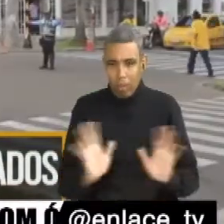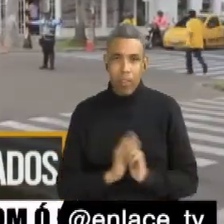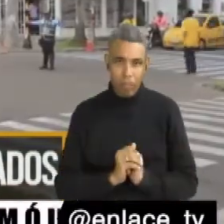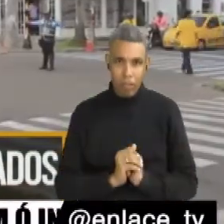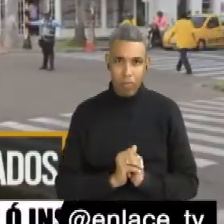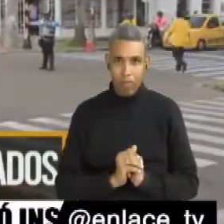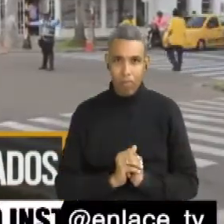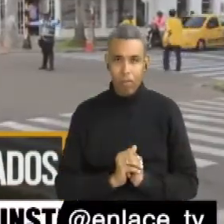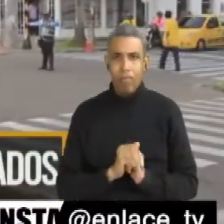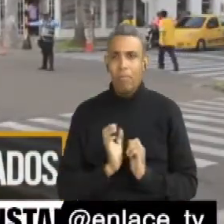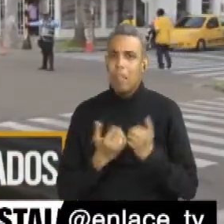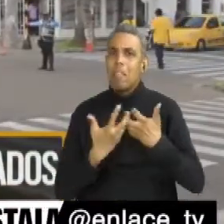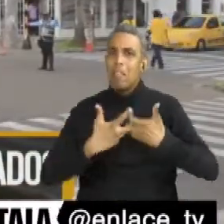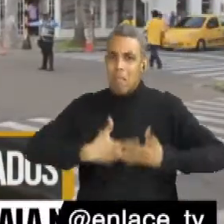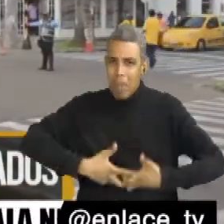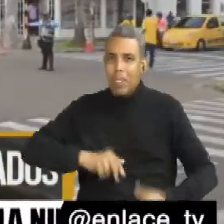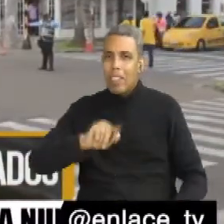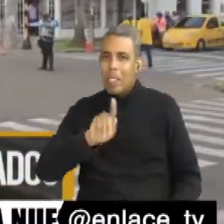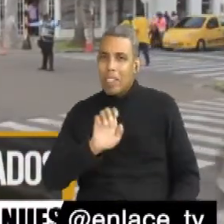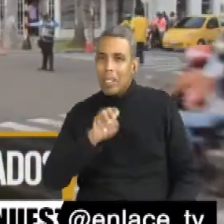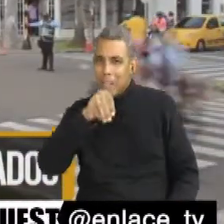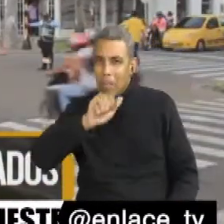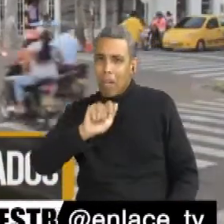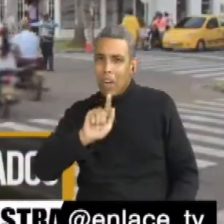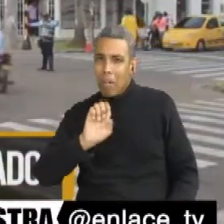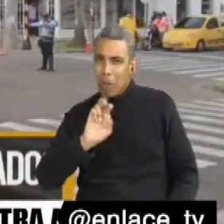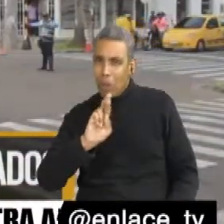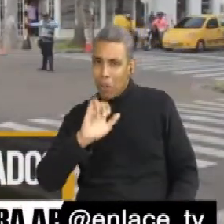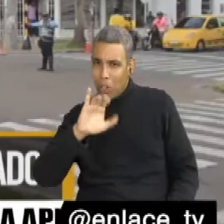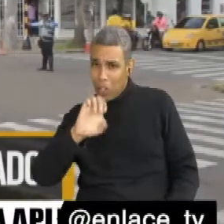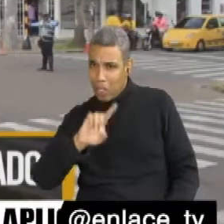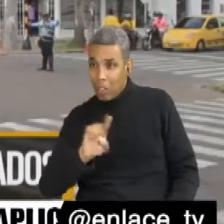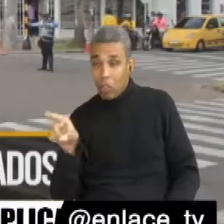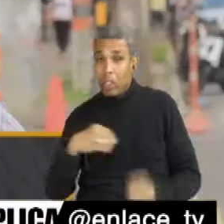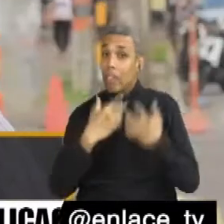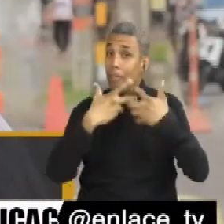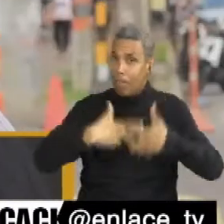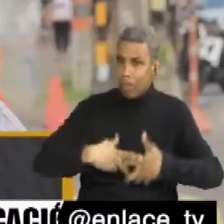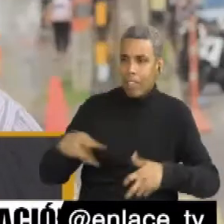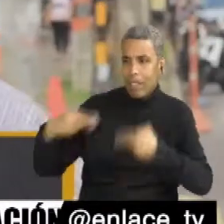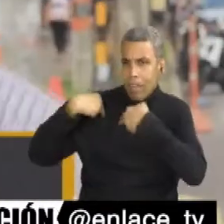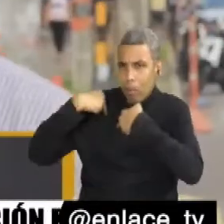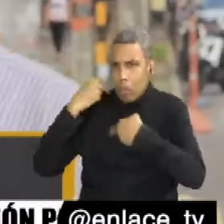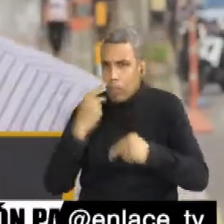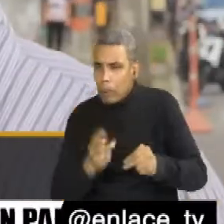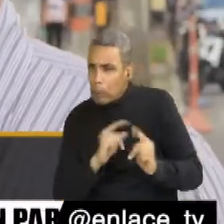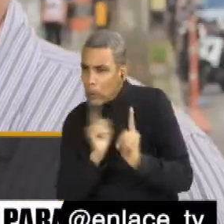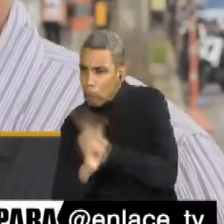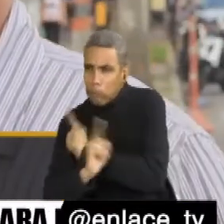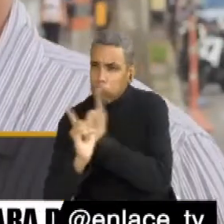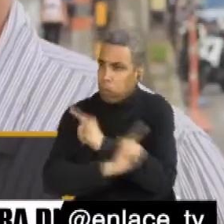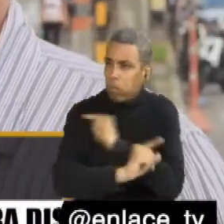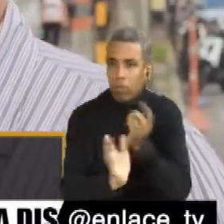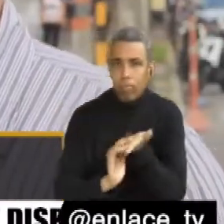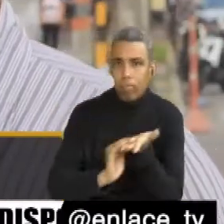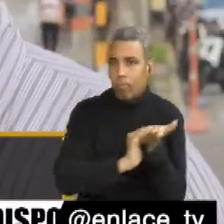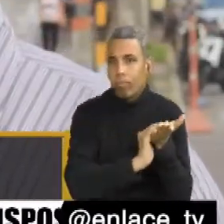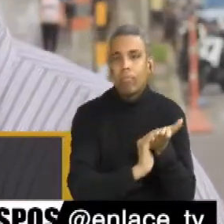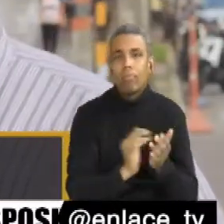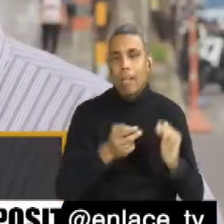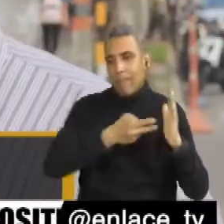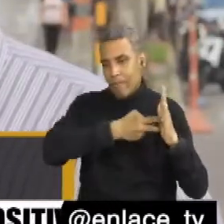el proyecto, en el que se invierten 9.324 millones de pesos. Y esta tecnología es lo que se está utilizando